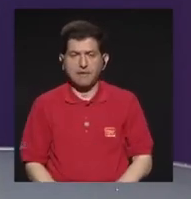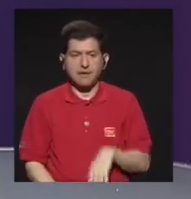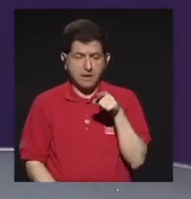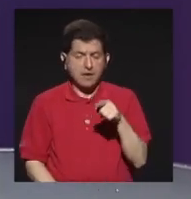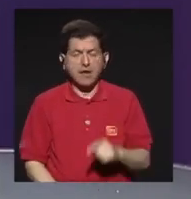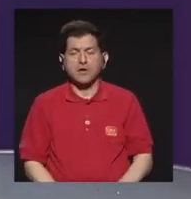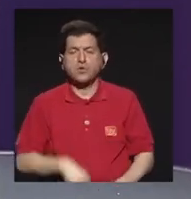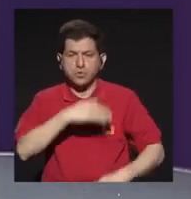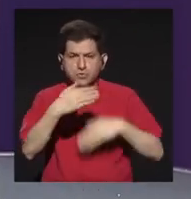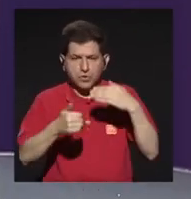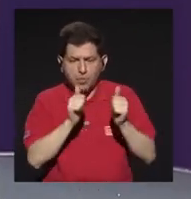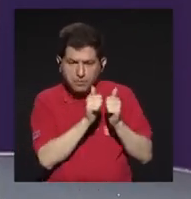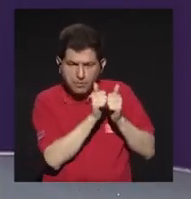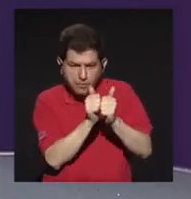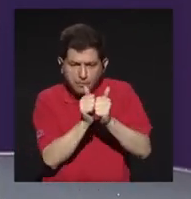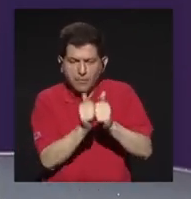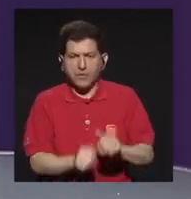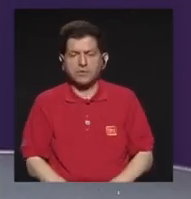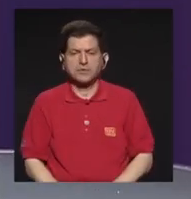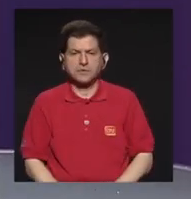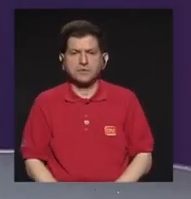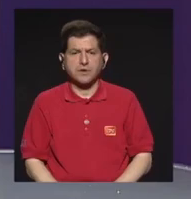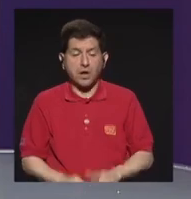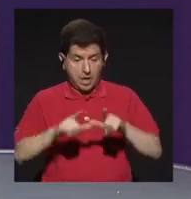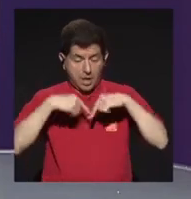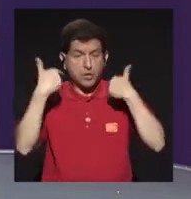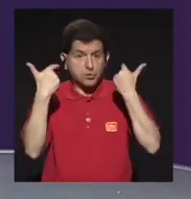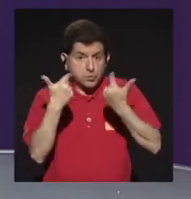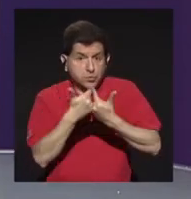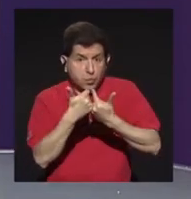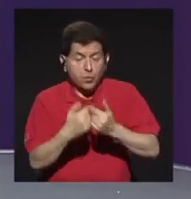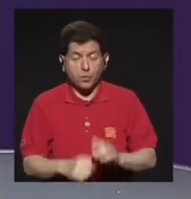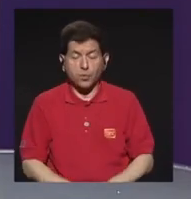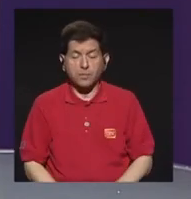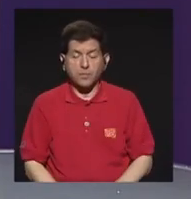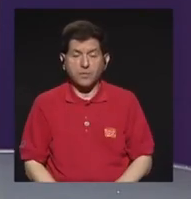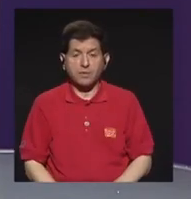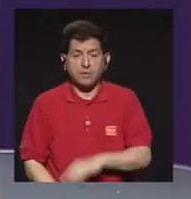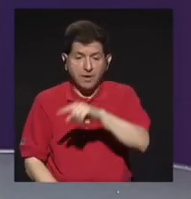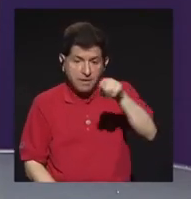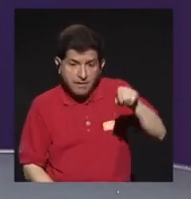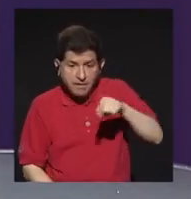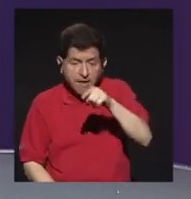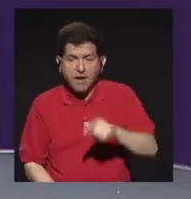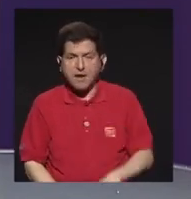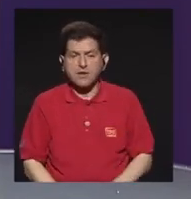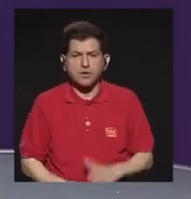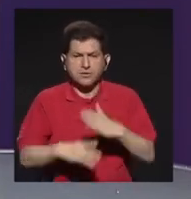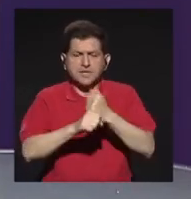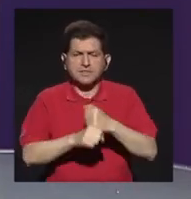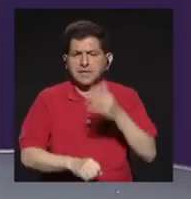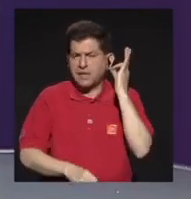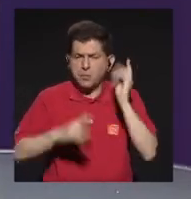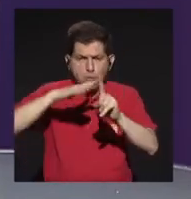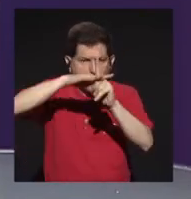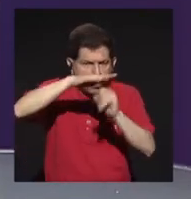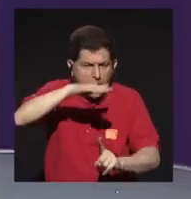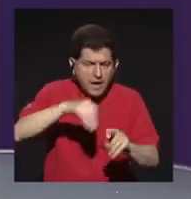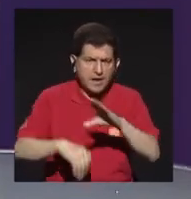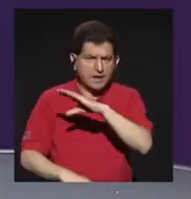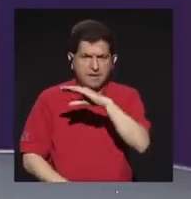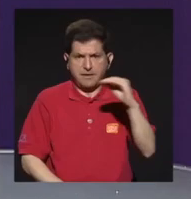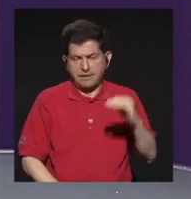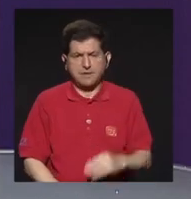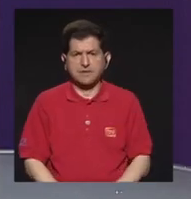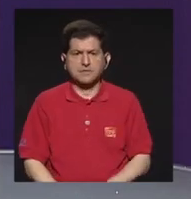acompañan esta forma como grupo se acompañan para desaparecer mujeres y para hacerles una